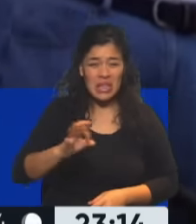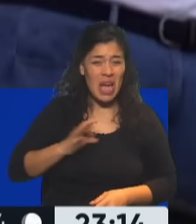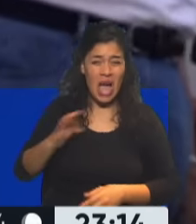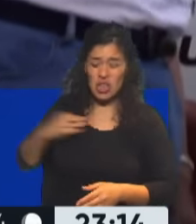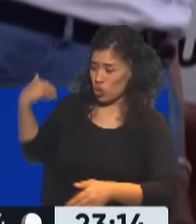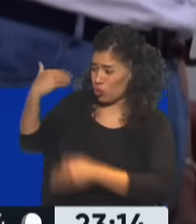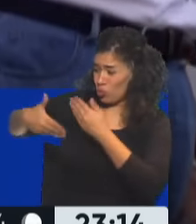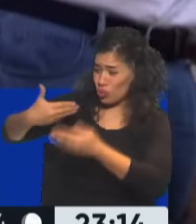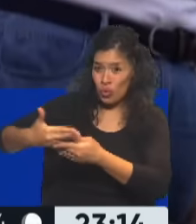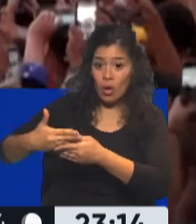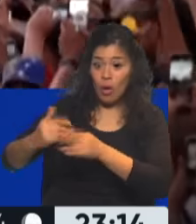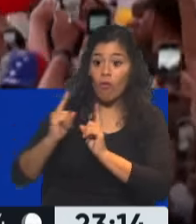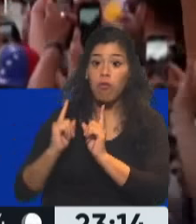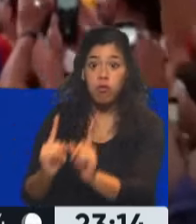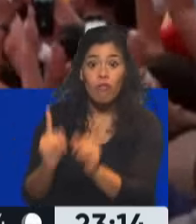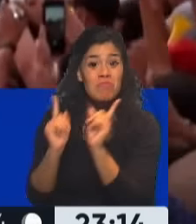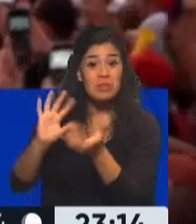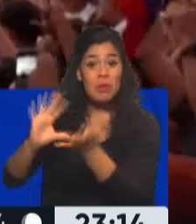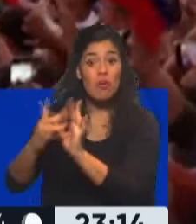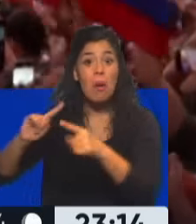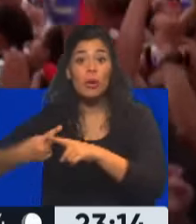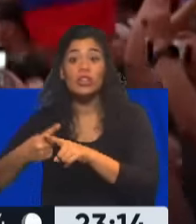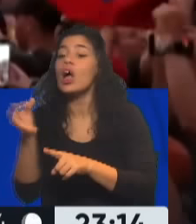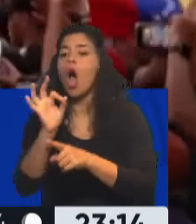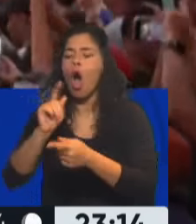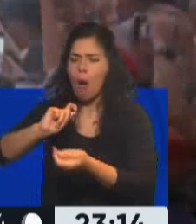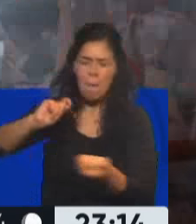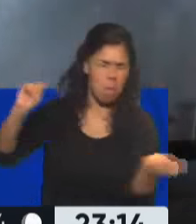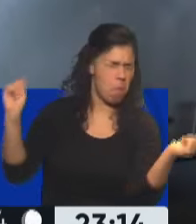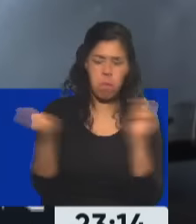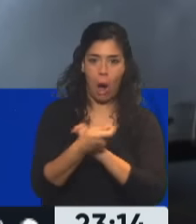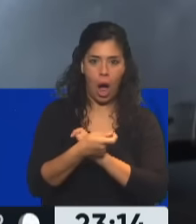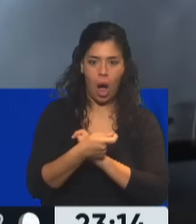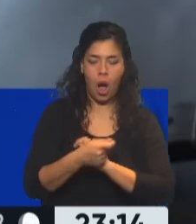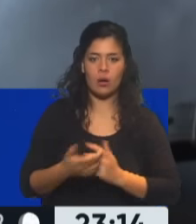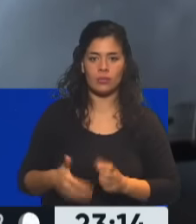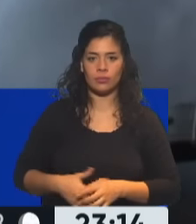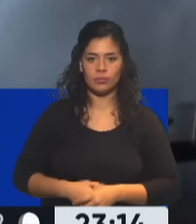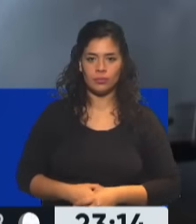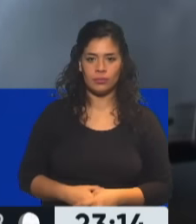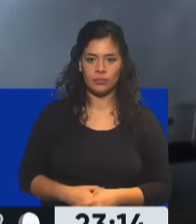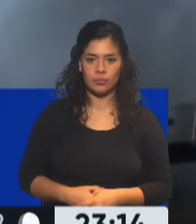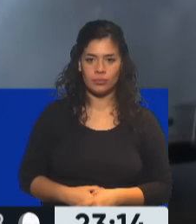giro político a la derecha de 180 grados, con resultados inéditos.